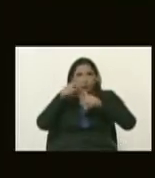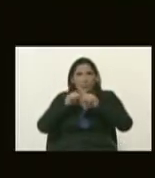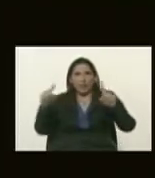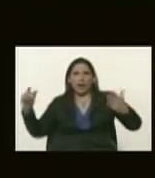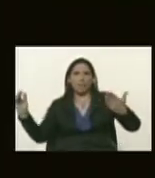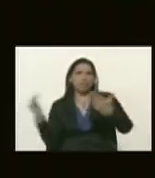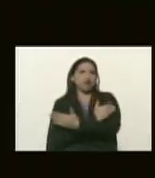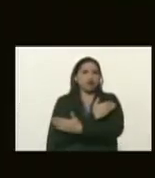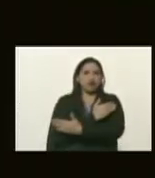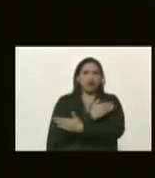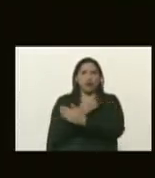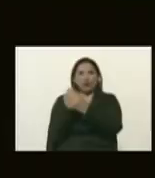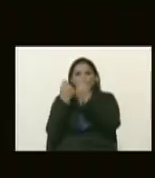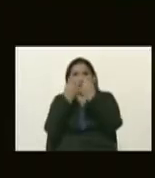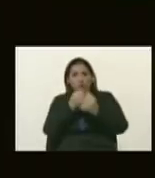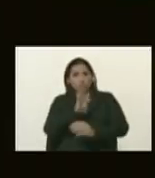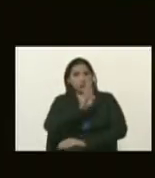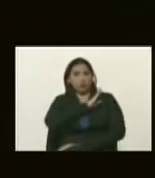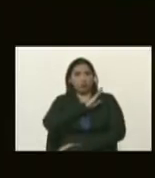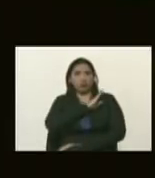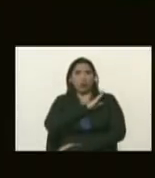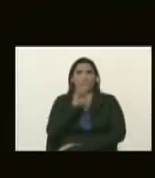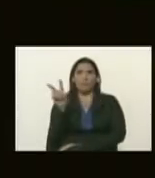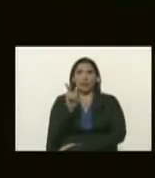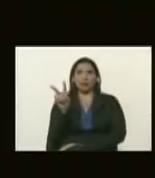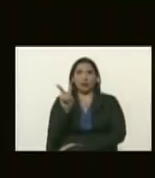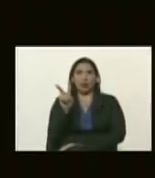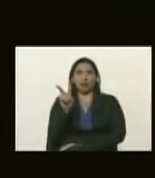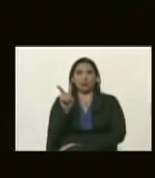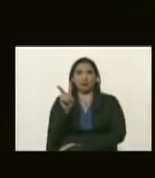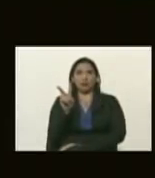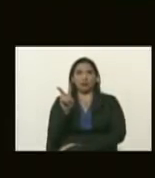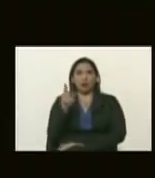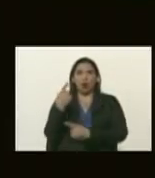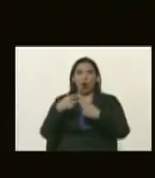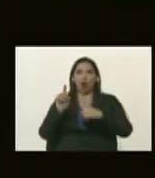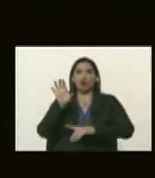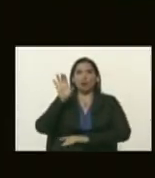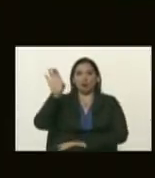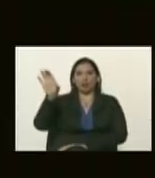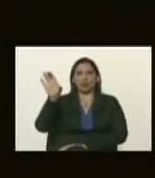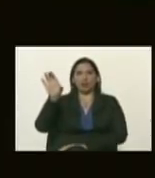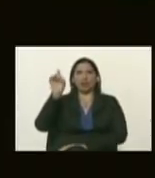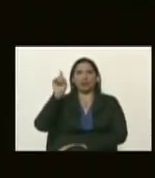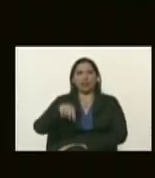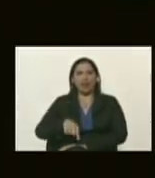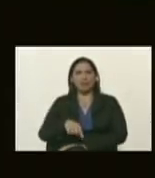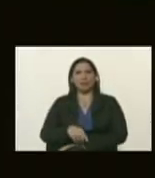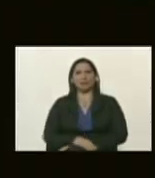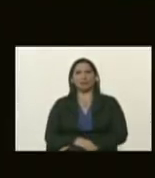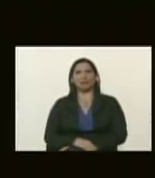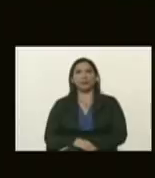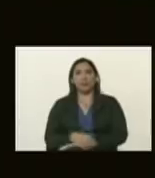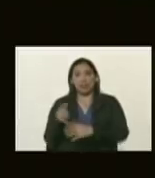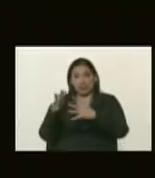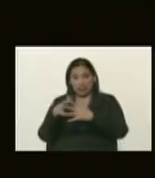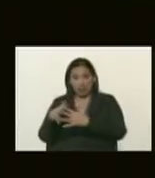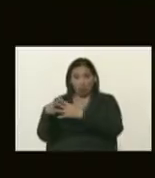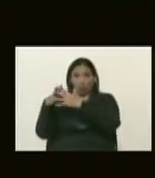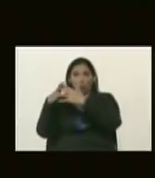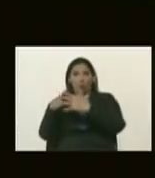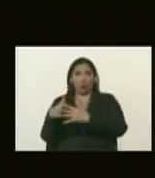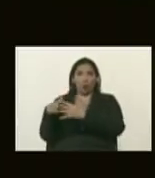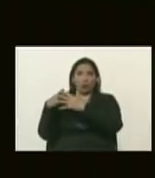despojo de los activos y los recursos de Venezuela en el exterior y muy específicamente en los Estados Unidos